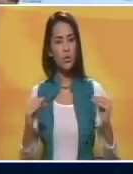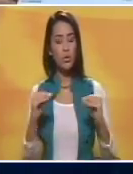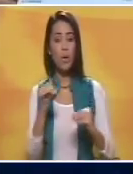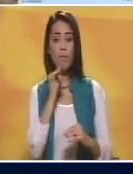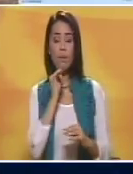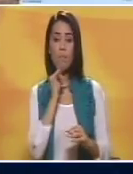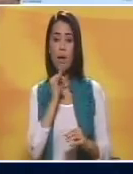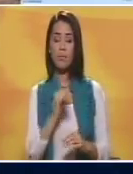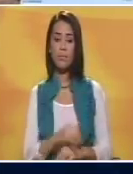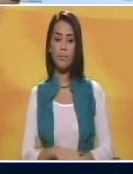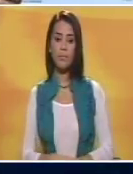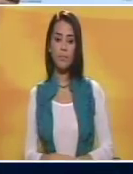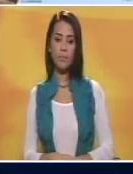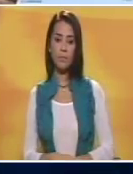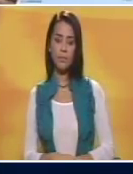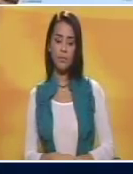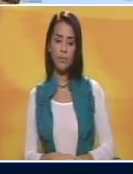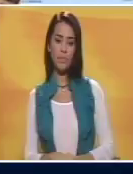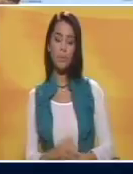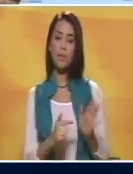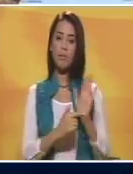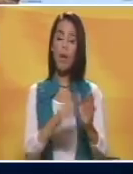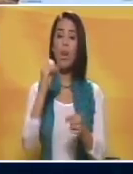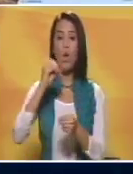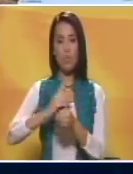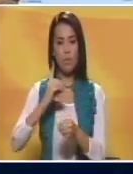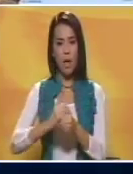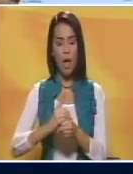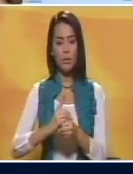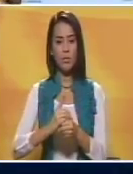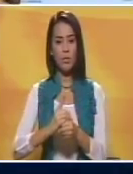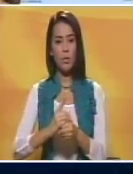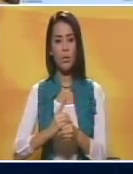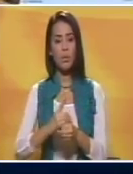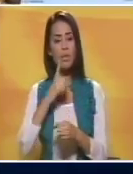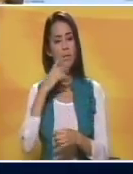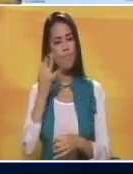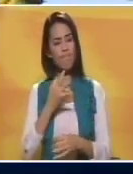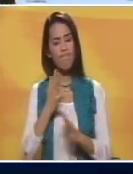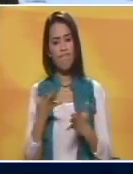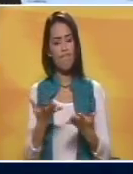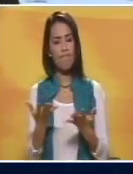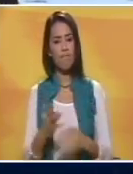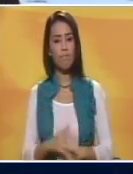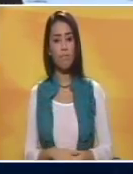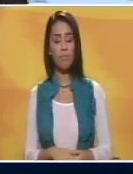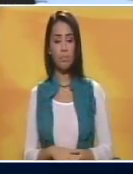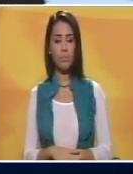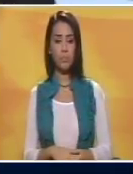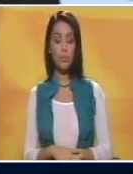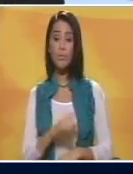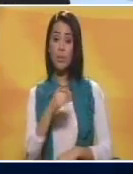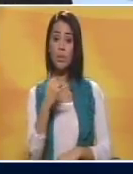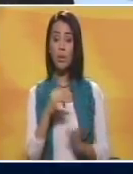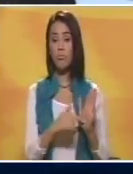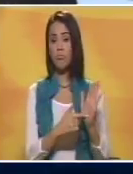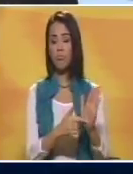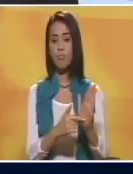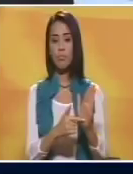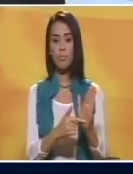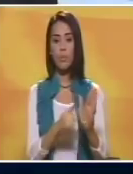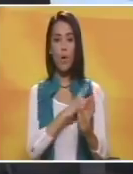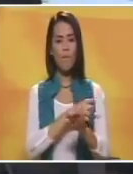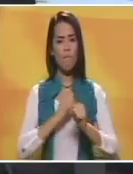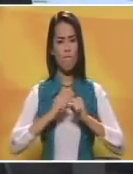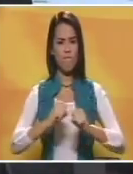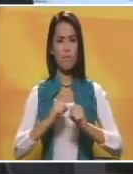punto de vista de la georreferenciación de los datos, la posibilidad de tener en tiempo real la transmisión de los datos y eso evidentemente nos va a dar una